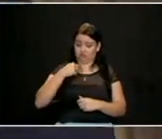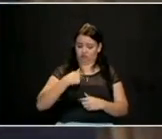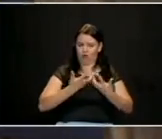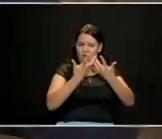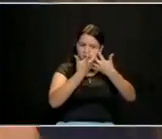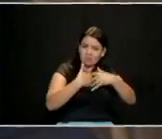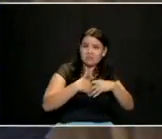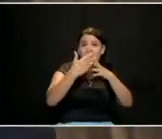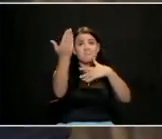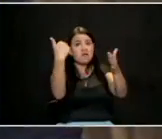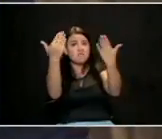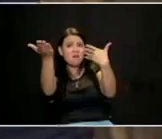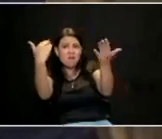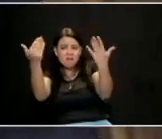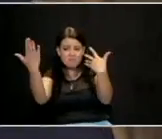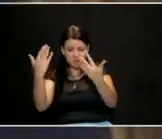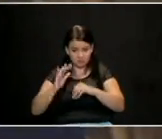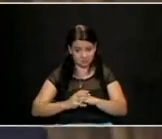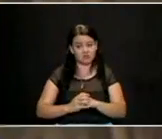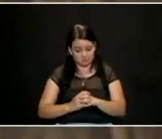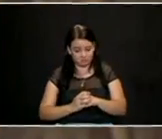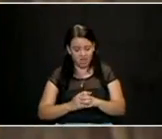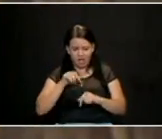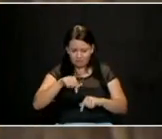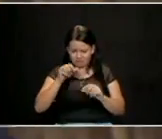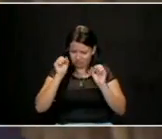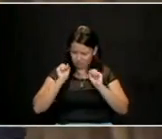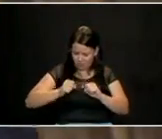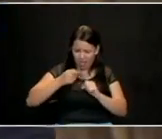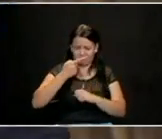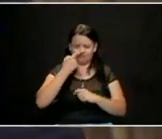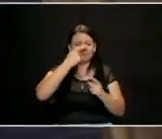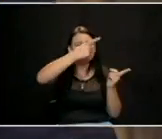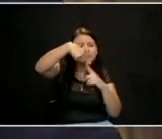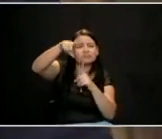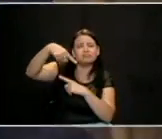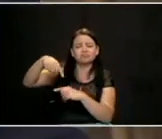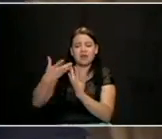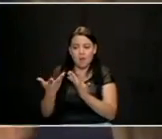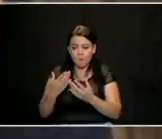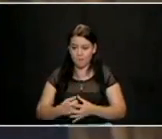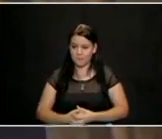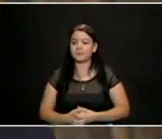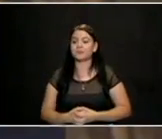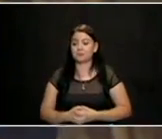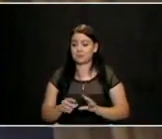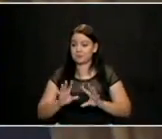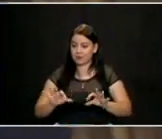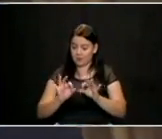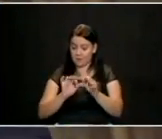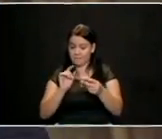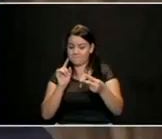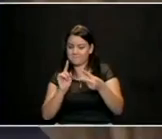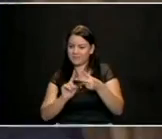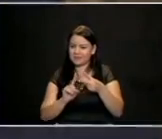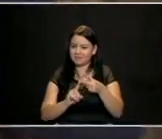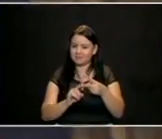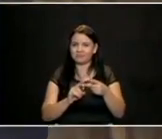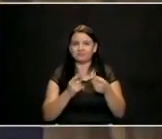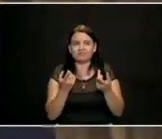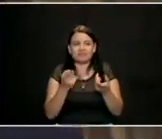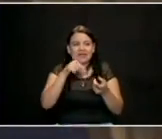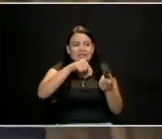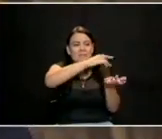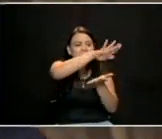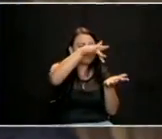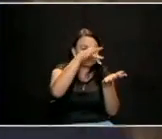Medellín y sé lo difícil que es vender la ciudad. Pero vamos a generar unos factores diferenciales de ciudad, como el parque temático del café,